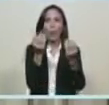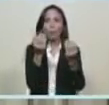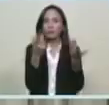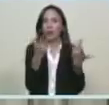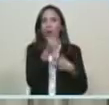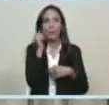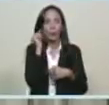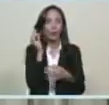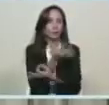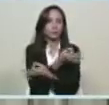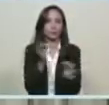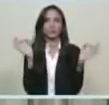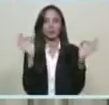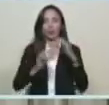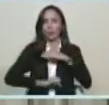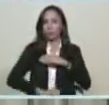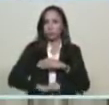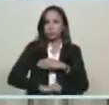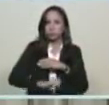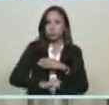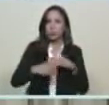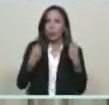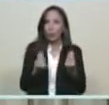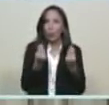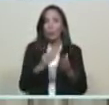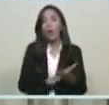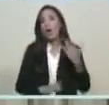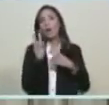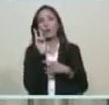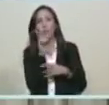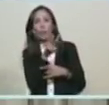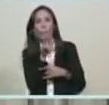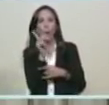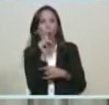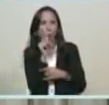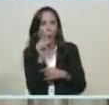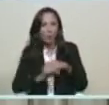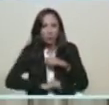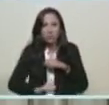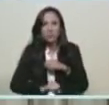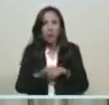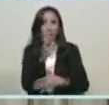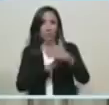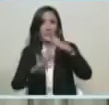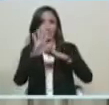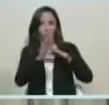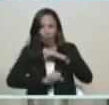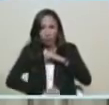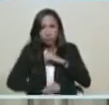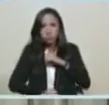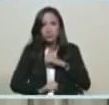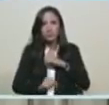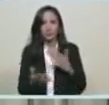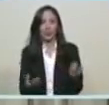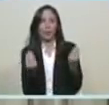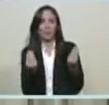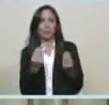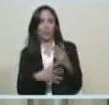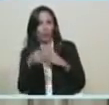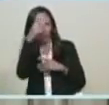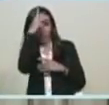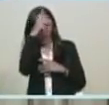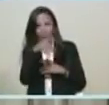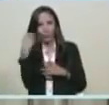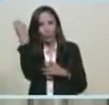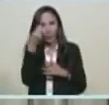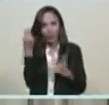capacidad la mujer yo no veo un hombre pariendo cinco muchachos a tales yo tb a